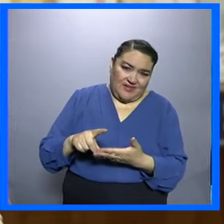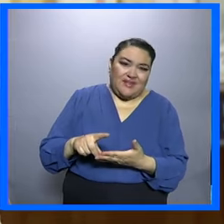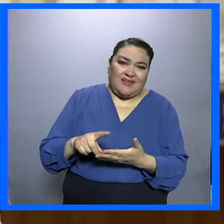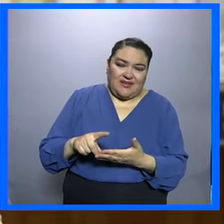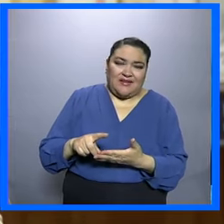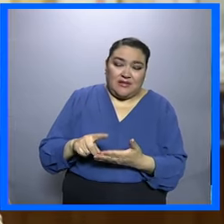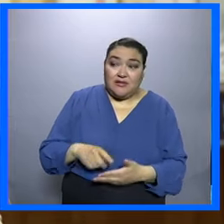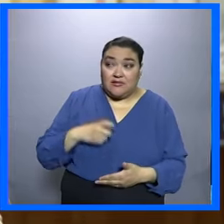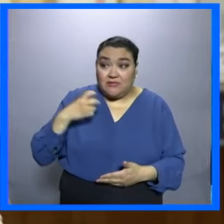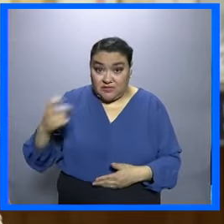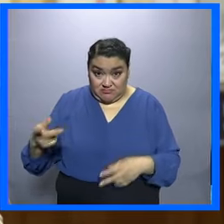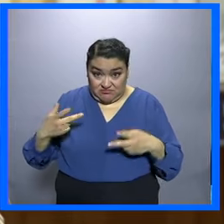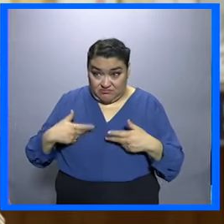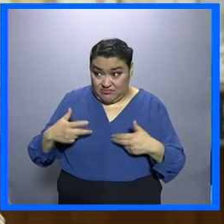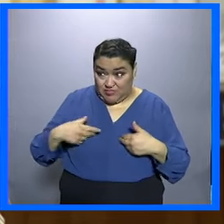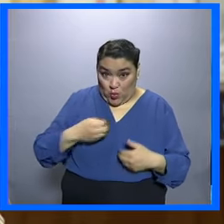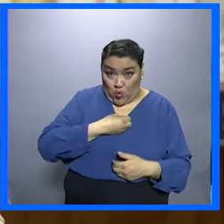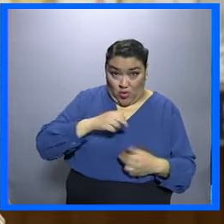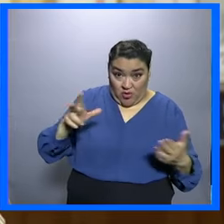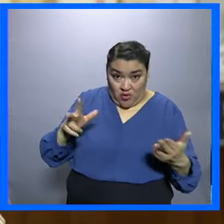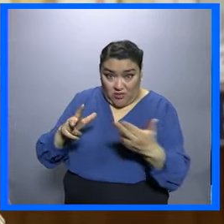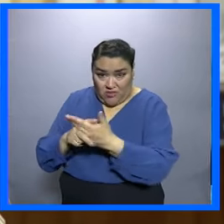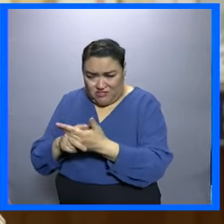no debe costarle la vida a nadie.